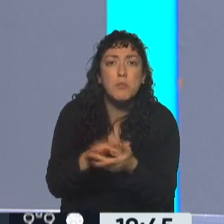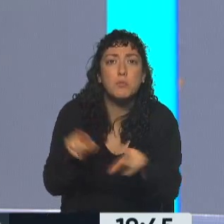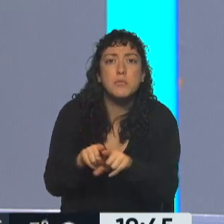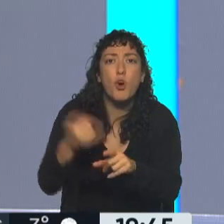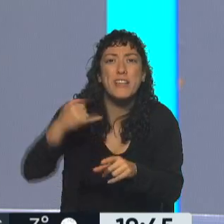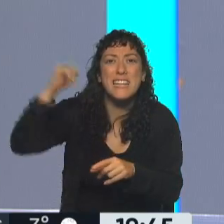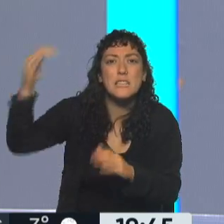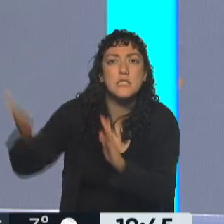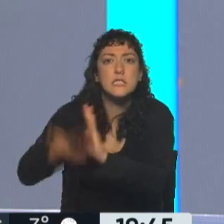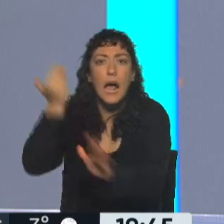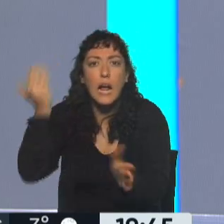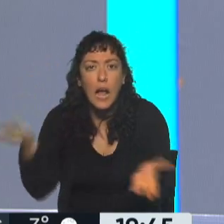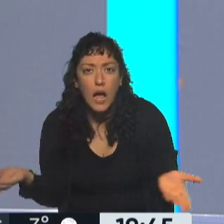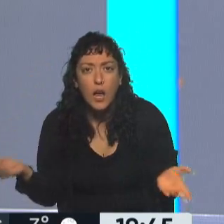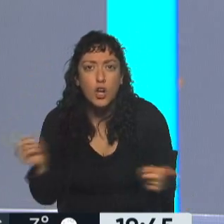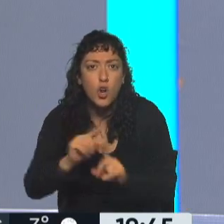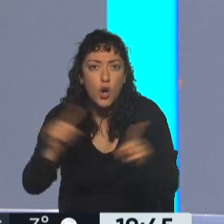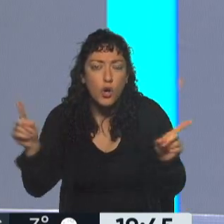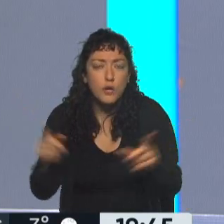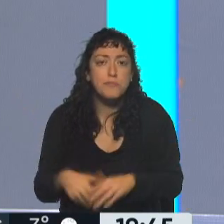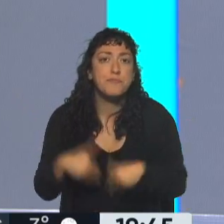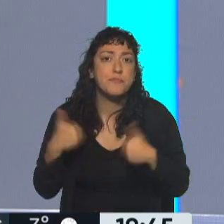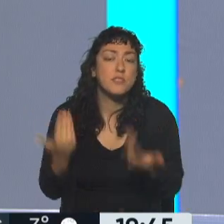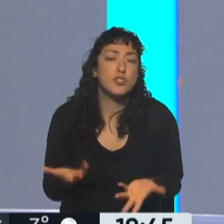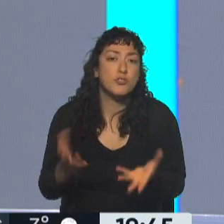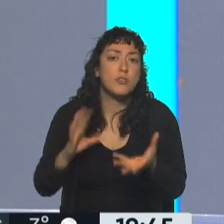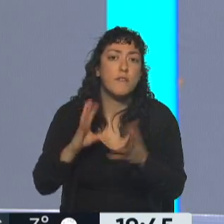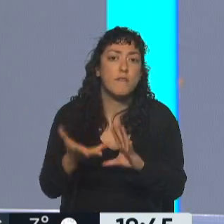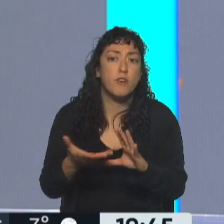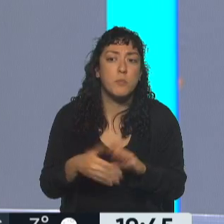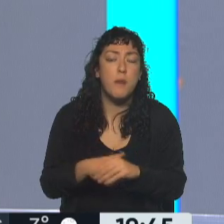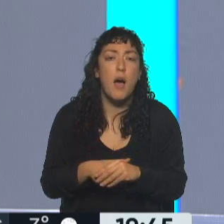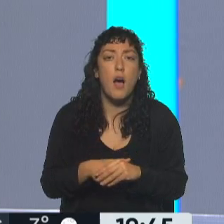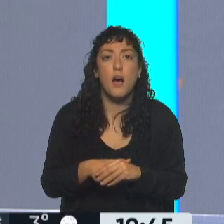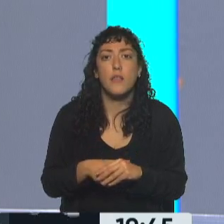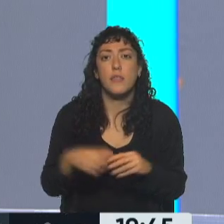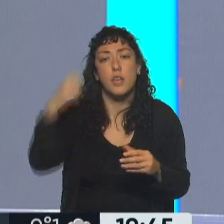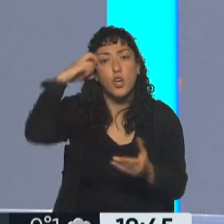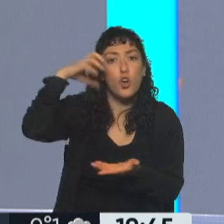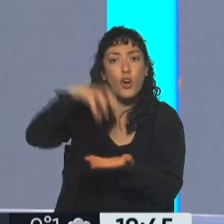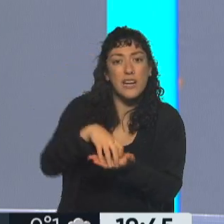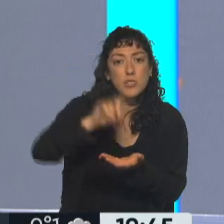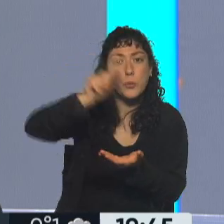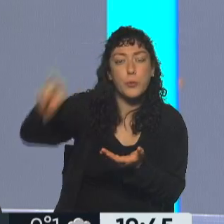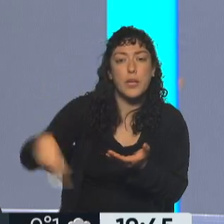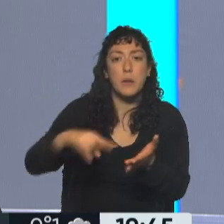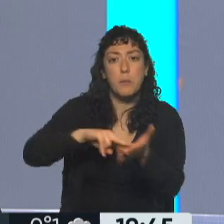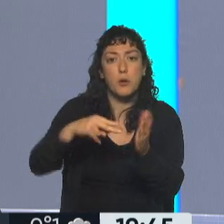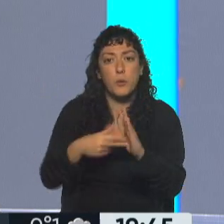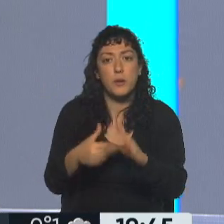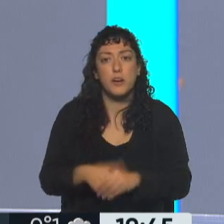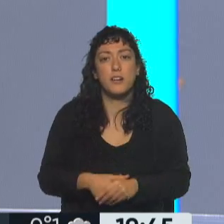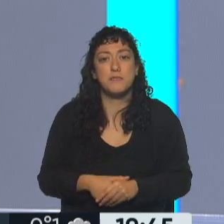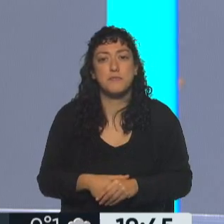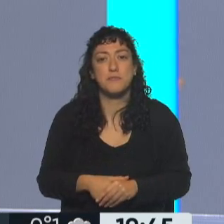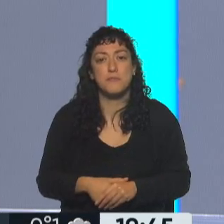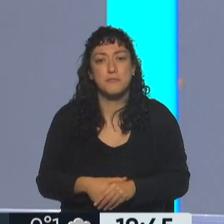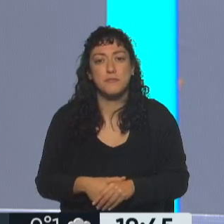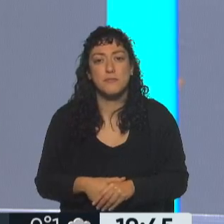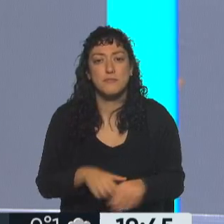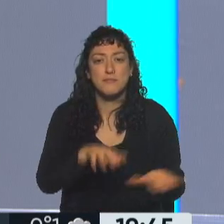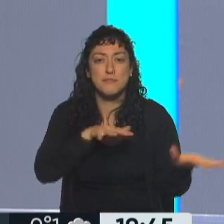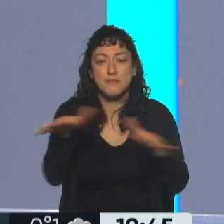hubiera una revisión de esa deuda que el fondo no podía darle esos fondos a Argentina y tampoco Argentina podía tomarlos. Y esa